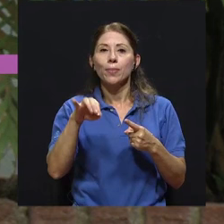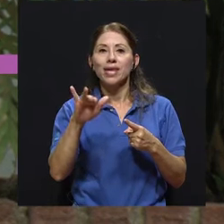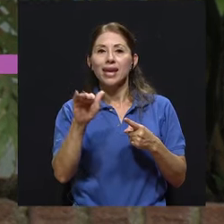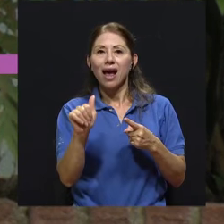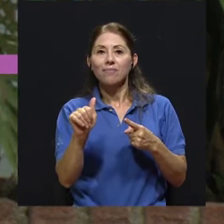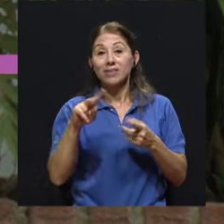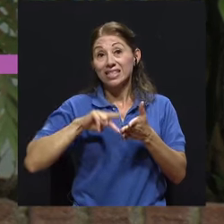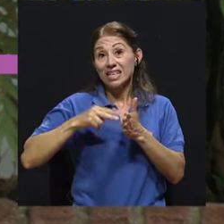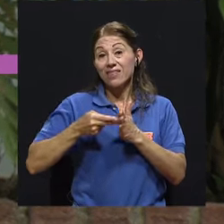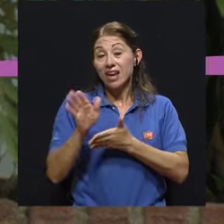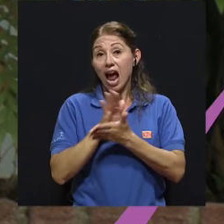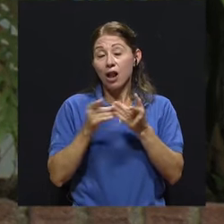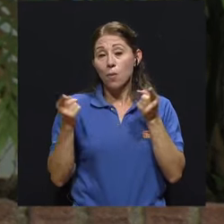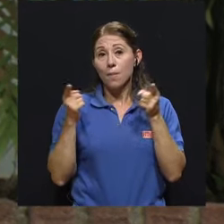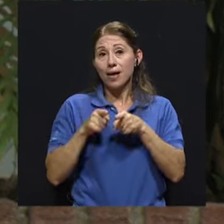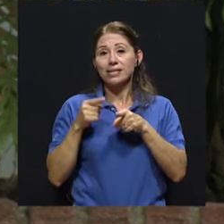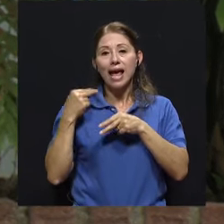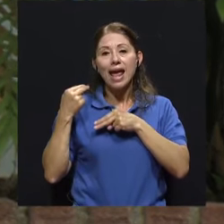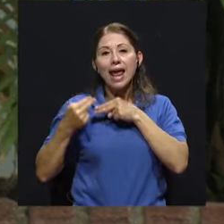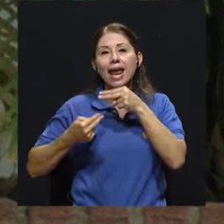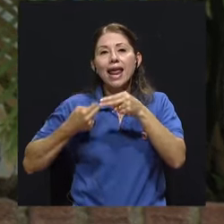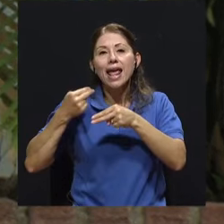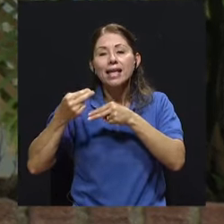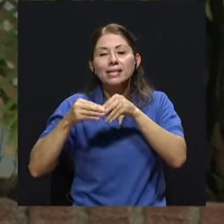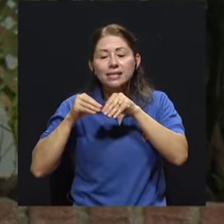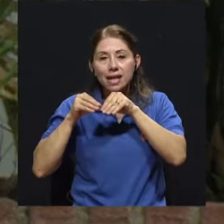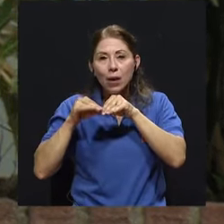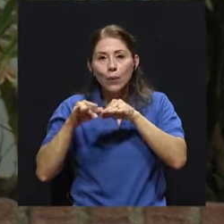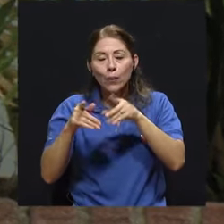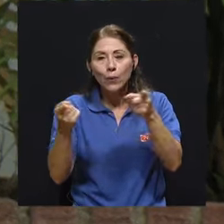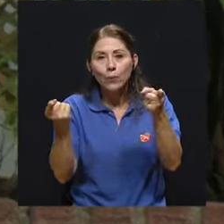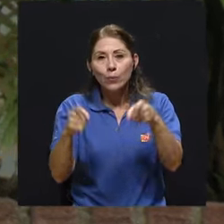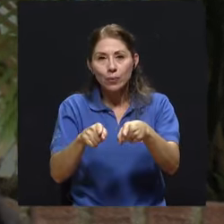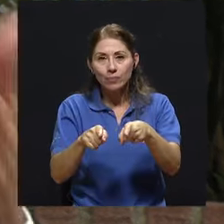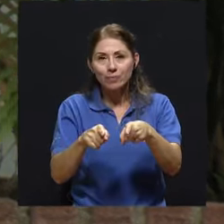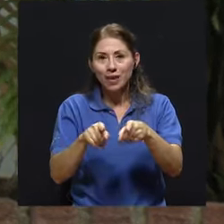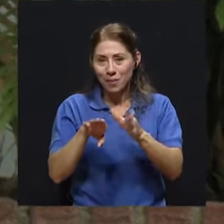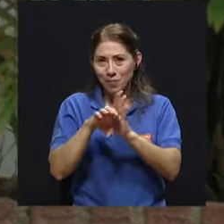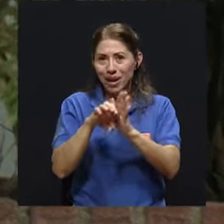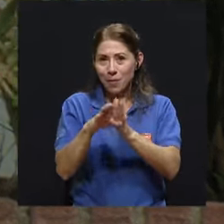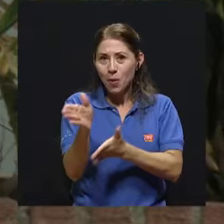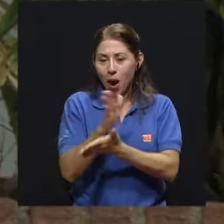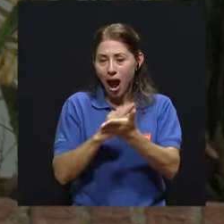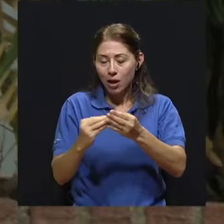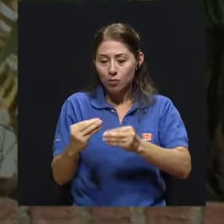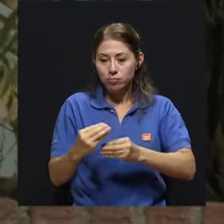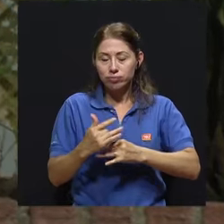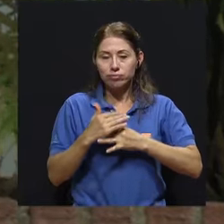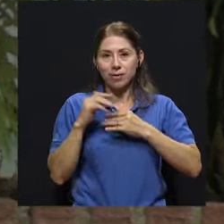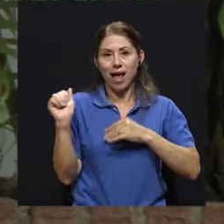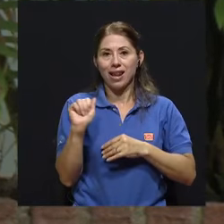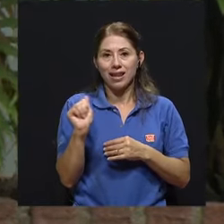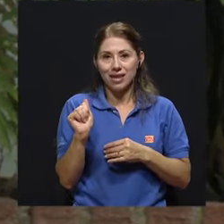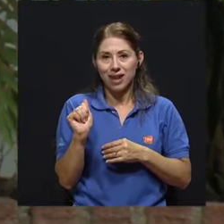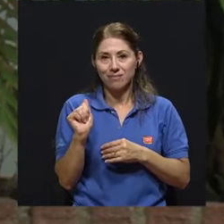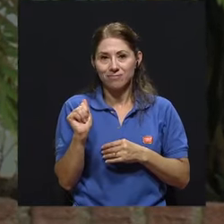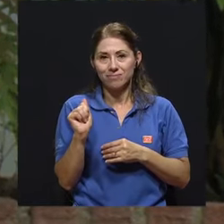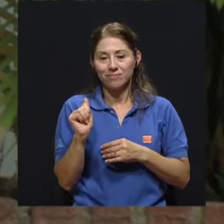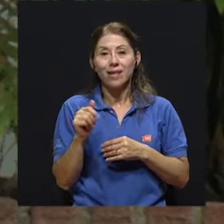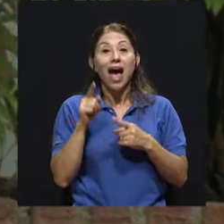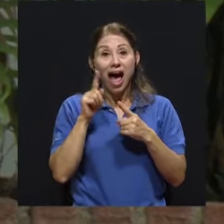hereditaria a que hayan alergenos, o sea, esas sustancias que entran en nuestro organismo y producen